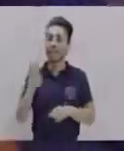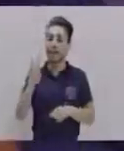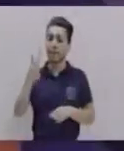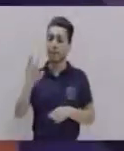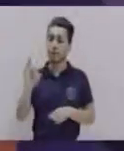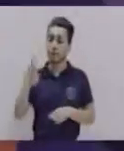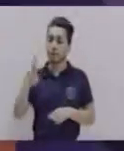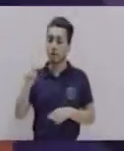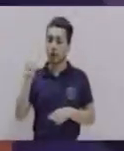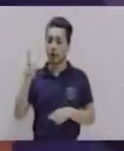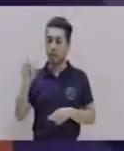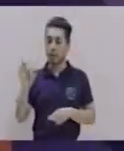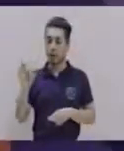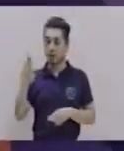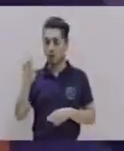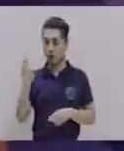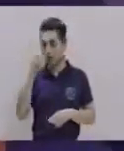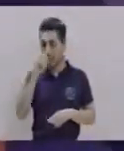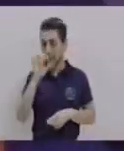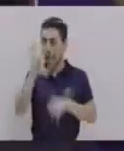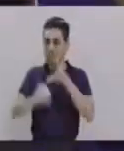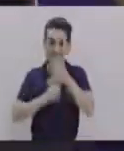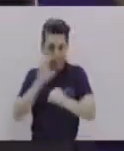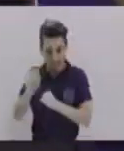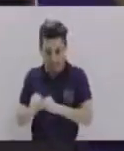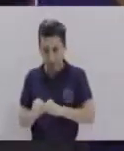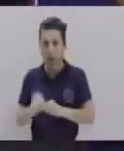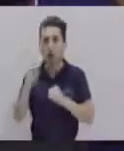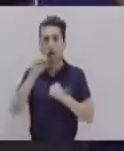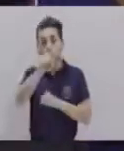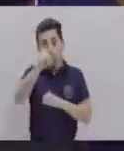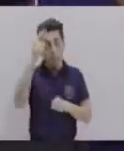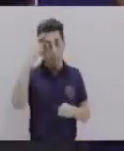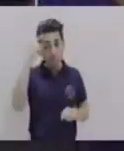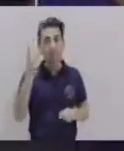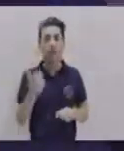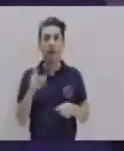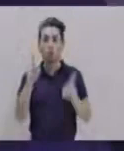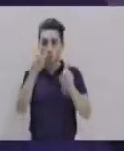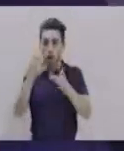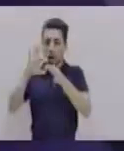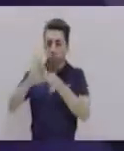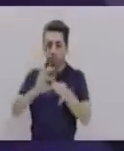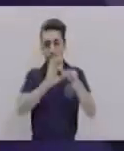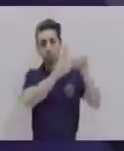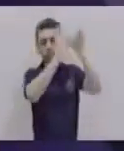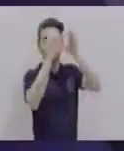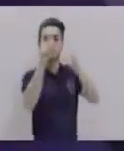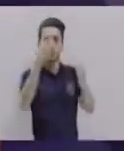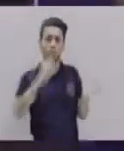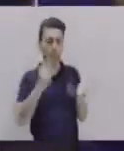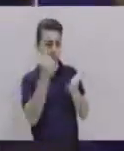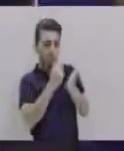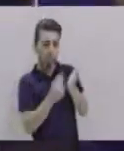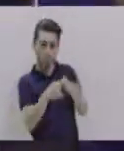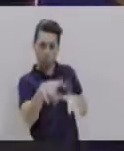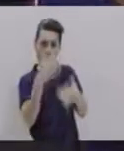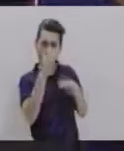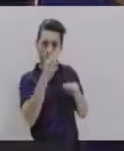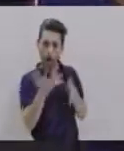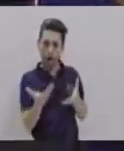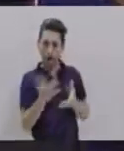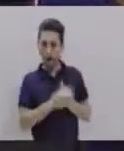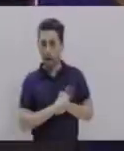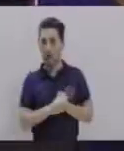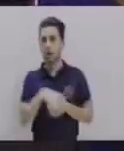alimenticia y la puedes dibujar, la puedes hacer en tu cuaderno o en una hoja. Si la haces en una hoja, puedes